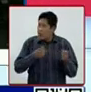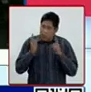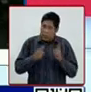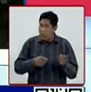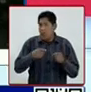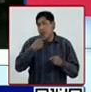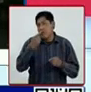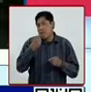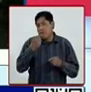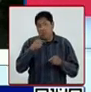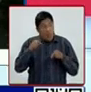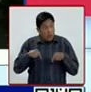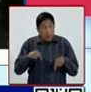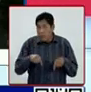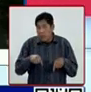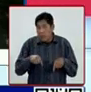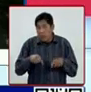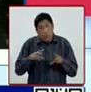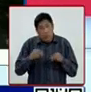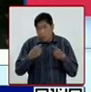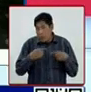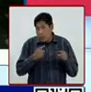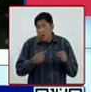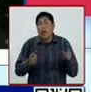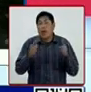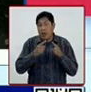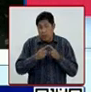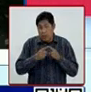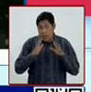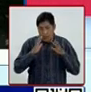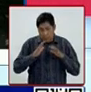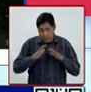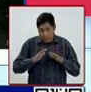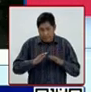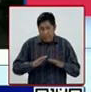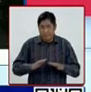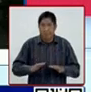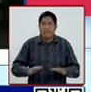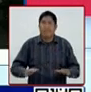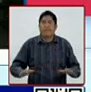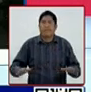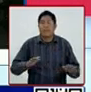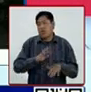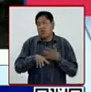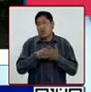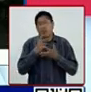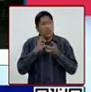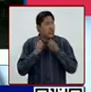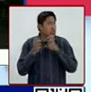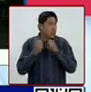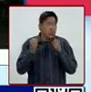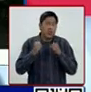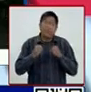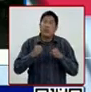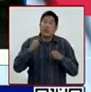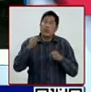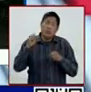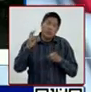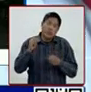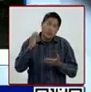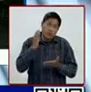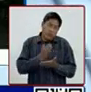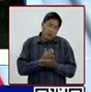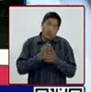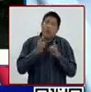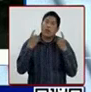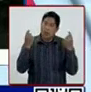esta reunión él decía está aquí Él no ha ido ni va a ir hasta que no se hacen estas hostilidades y hasta que todos estos disturbios no paren en el